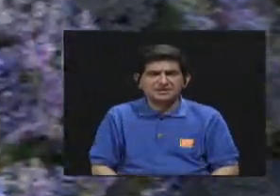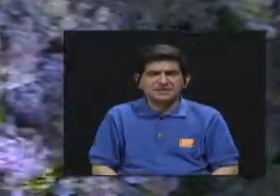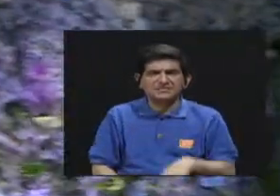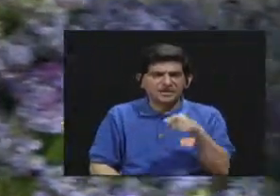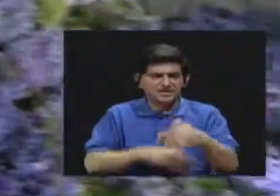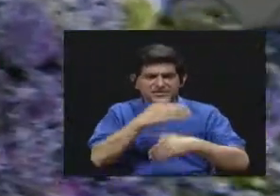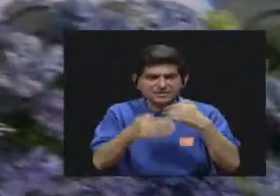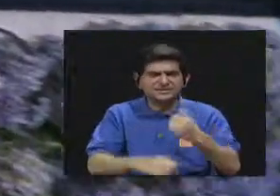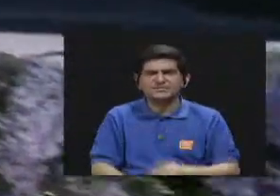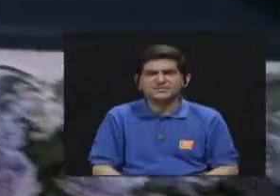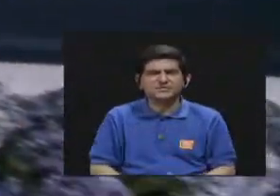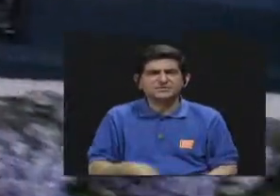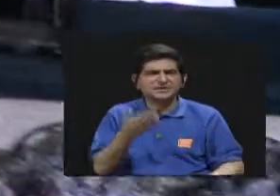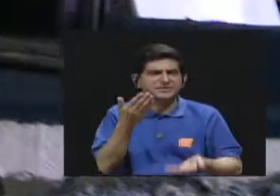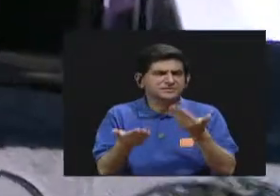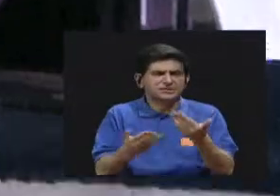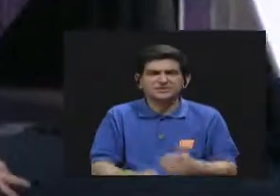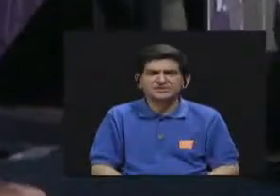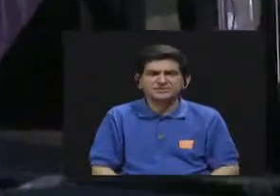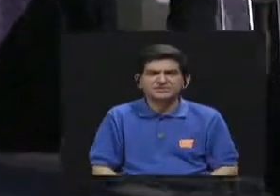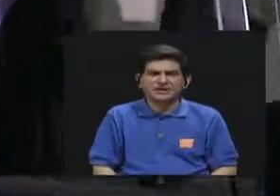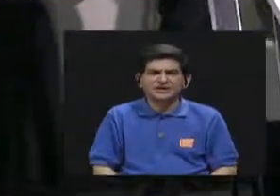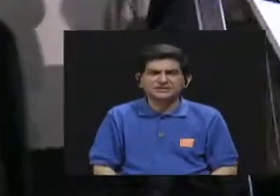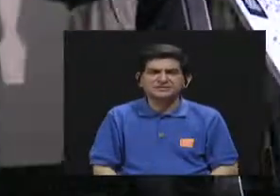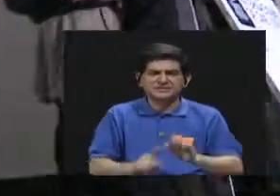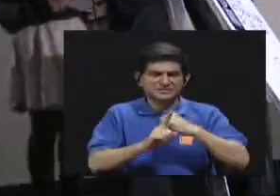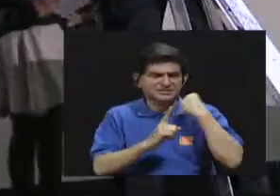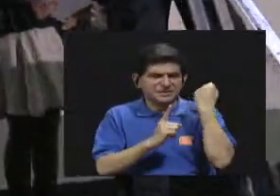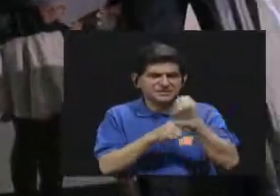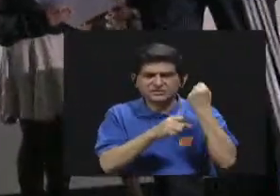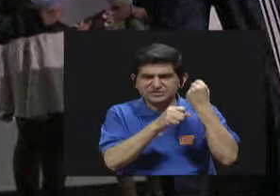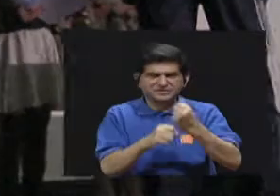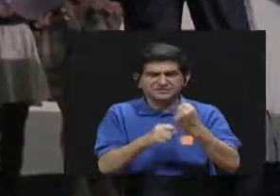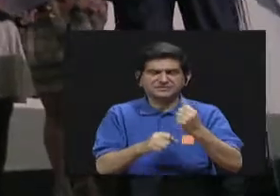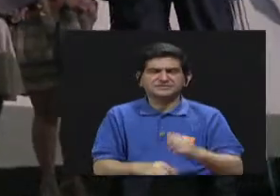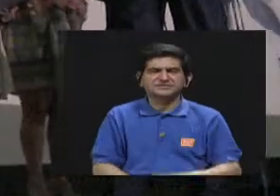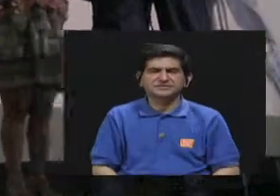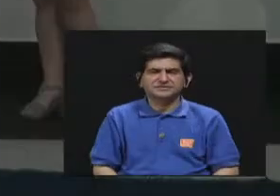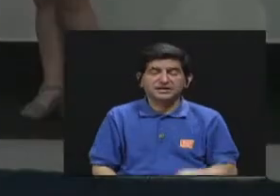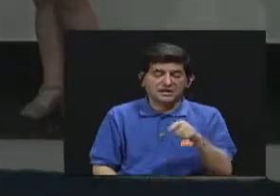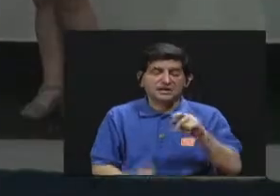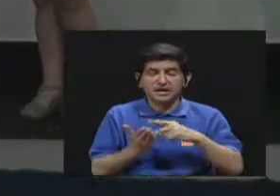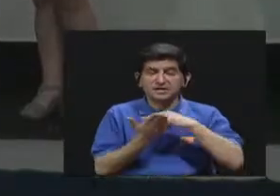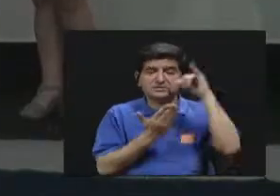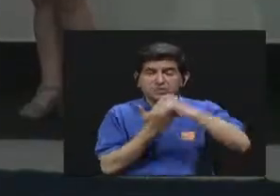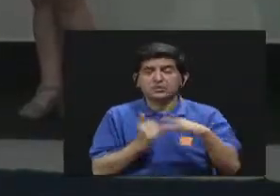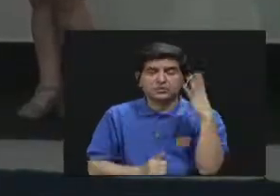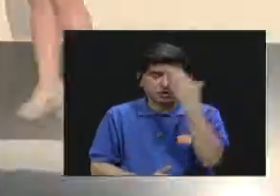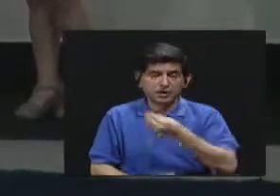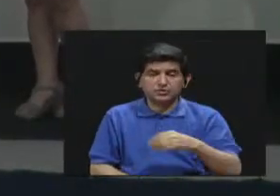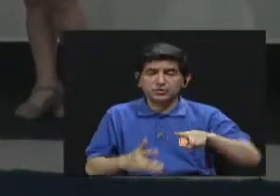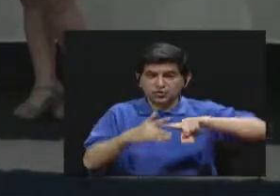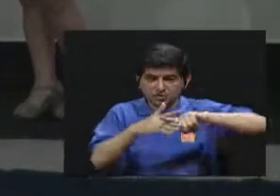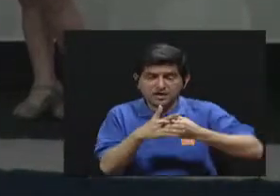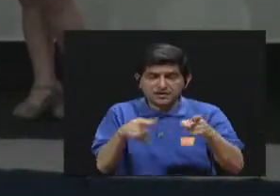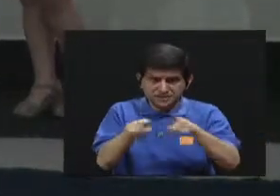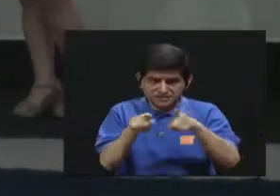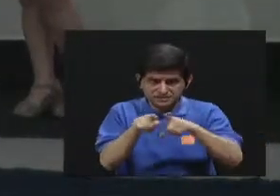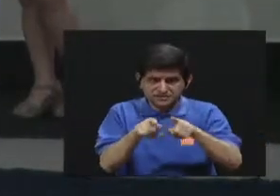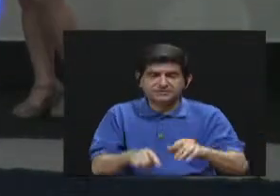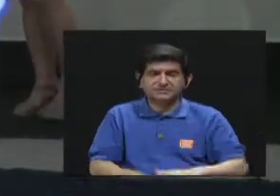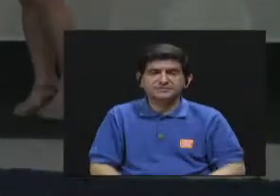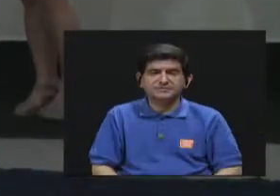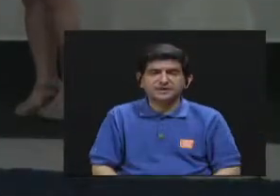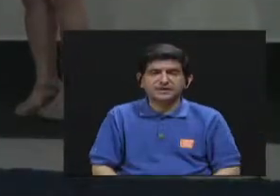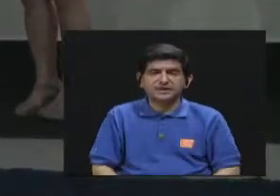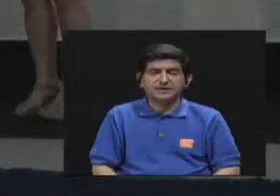desmanicomialización, ¿verdad?, de nuestra sociedad. Y ese es un proyecto muy lindo que nace, además,